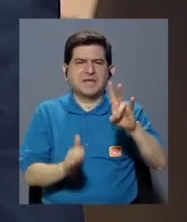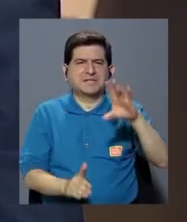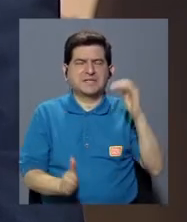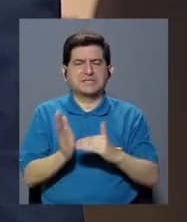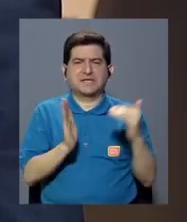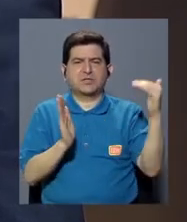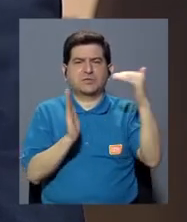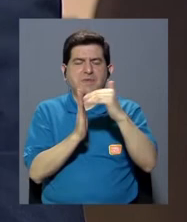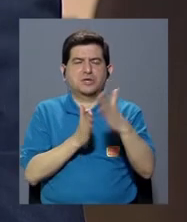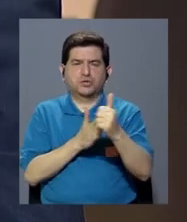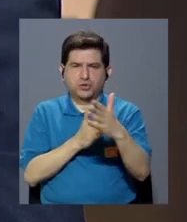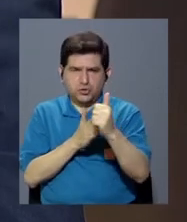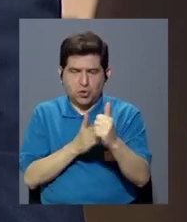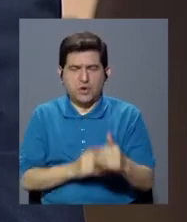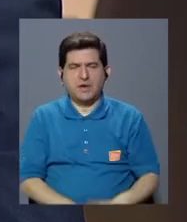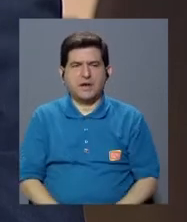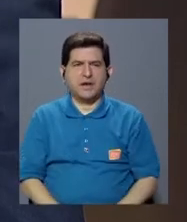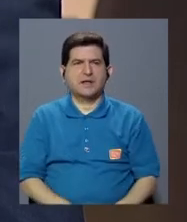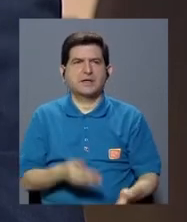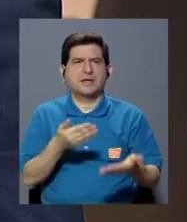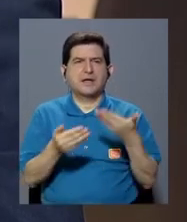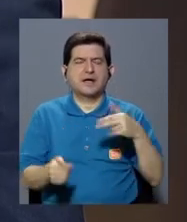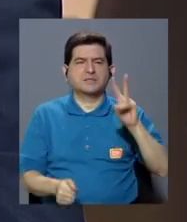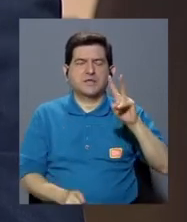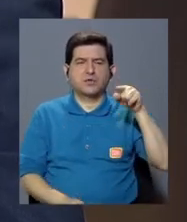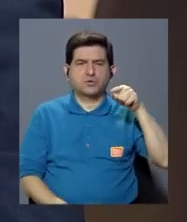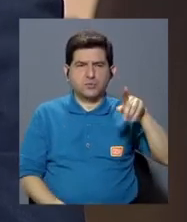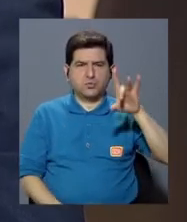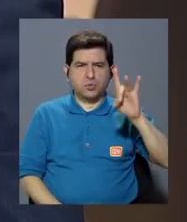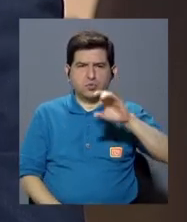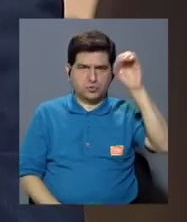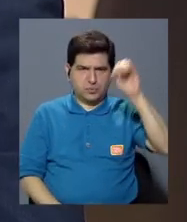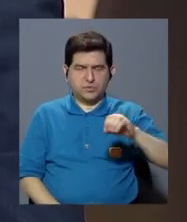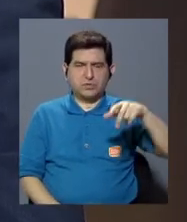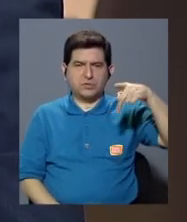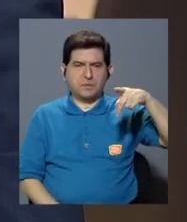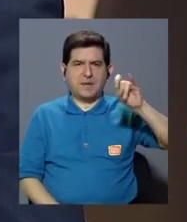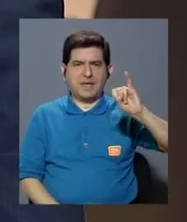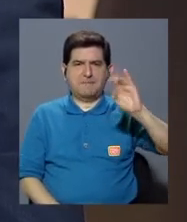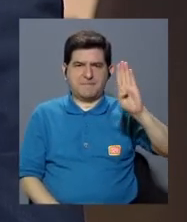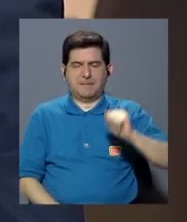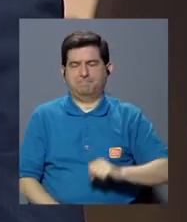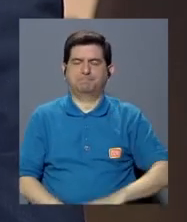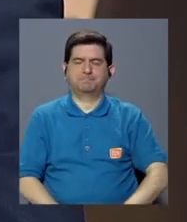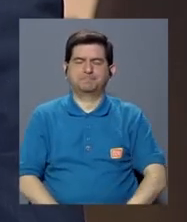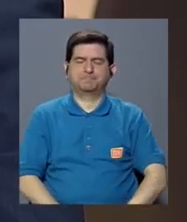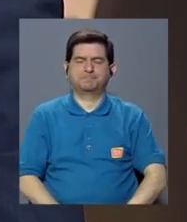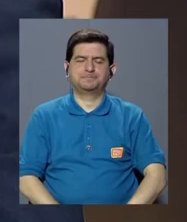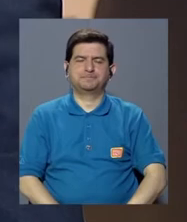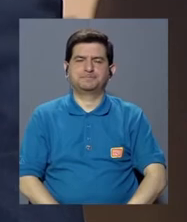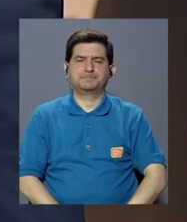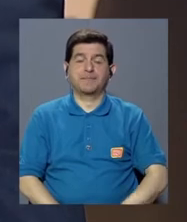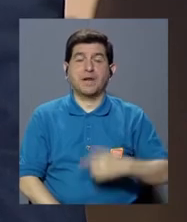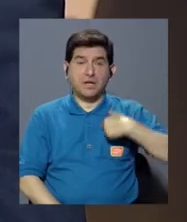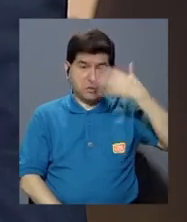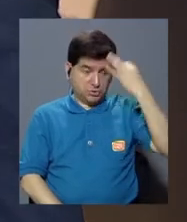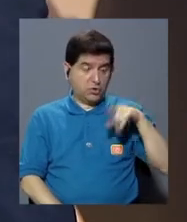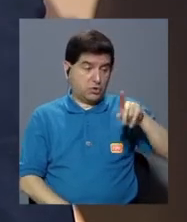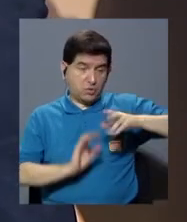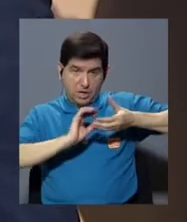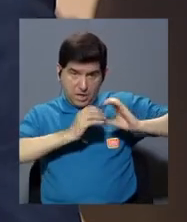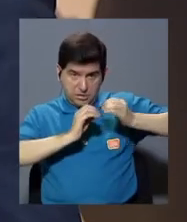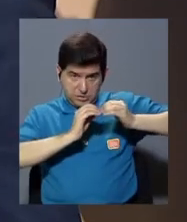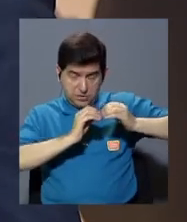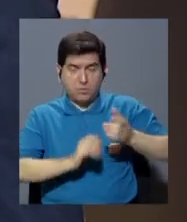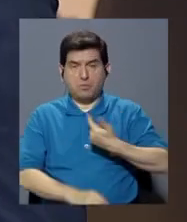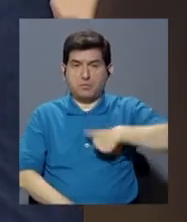de 1.700 millones de dólares, alrededor de un 2.8% del Producto Interno Bruto. Yo creo que